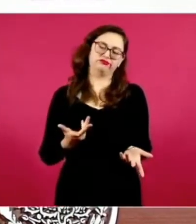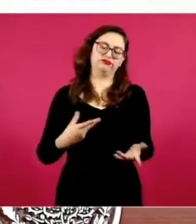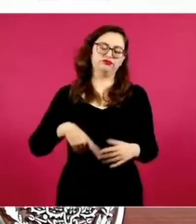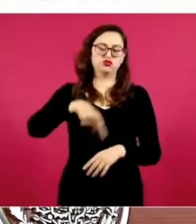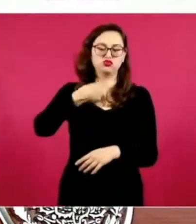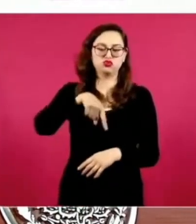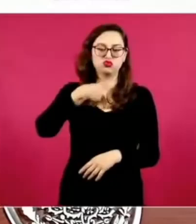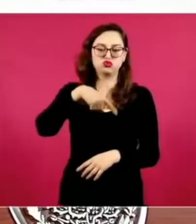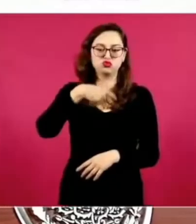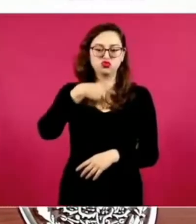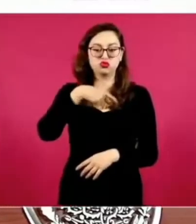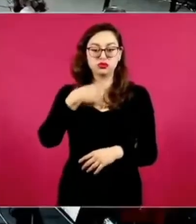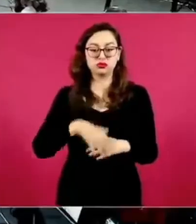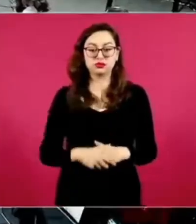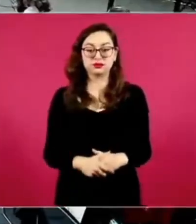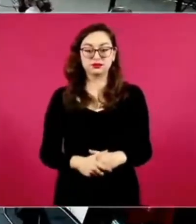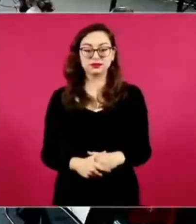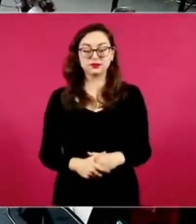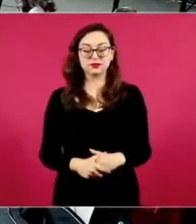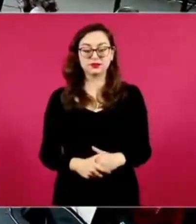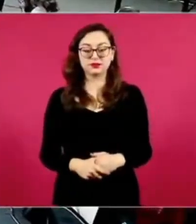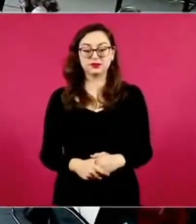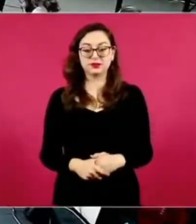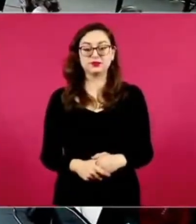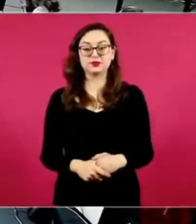Entonces, en el caso de